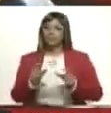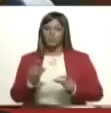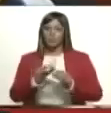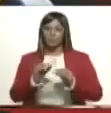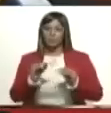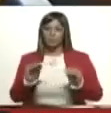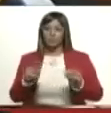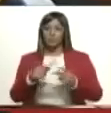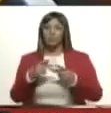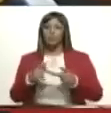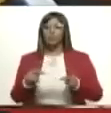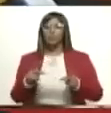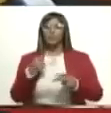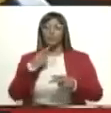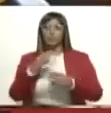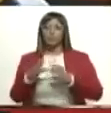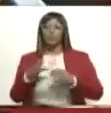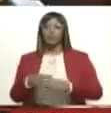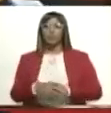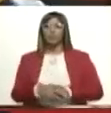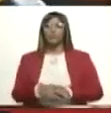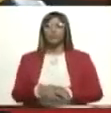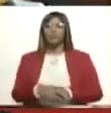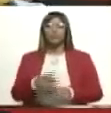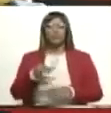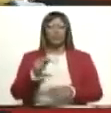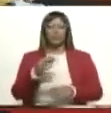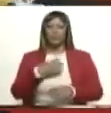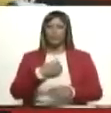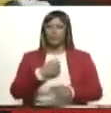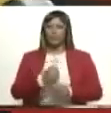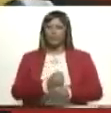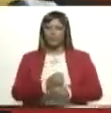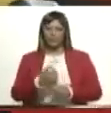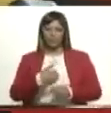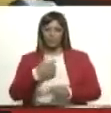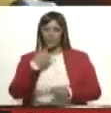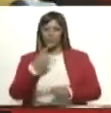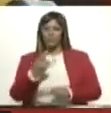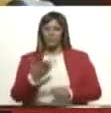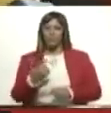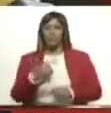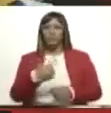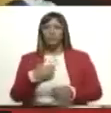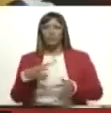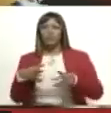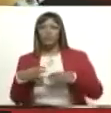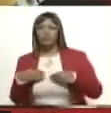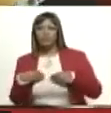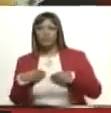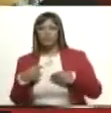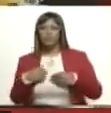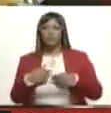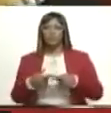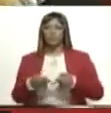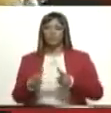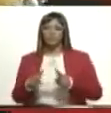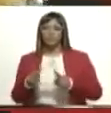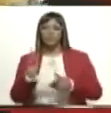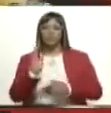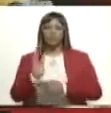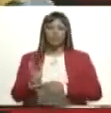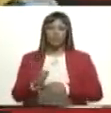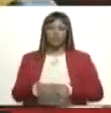en un hecho público, notorio y comunicacional están inhabilitados. Con lo cual quiero decir, yo no comparto ni inhabilitaciones ni comparto